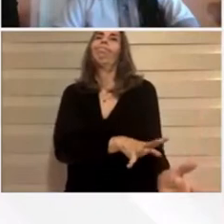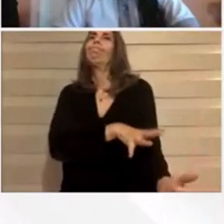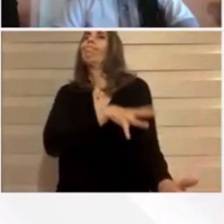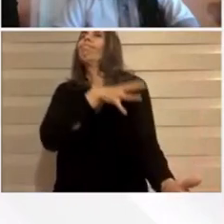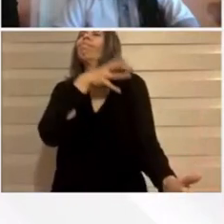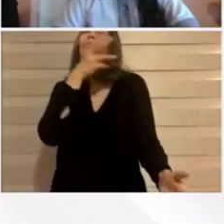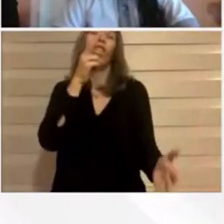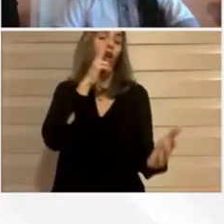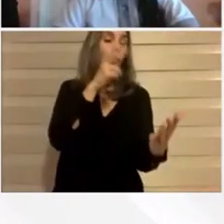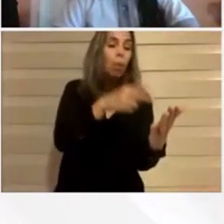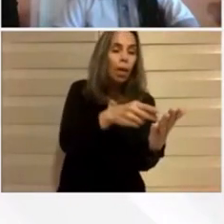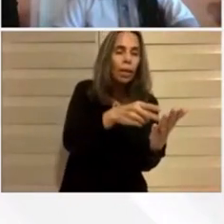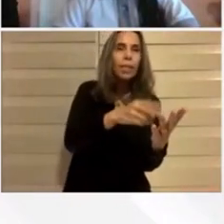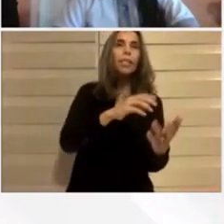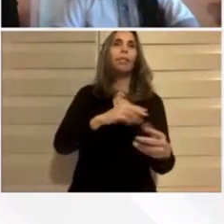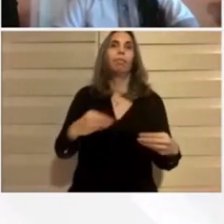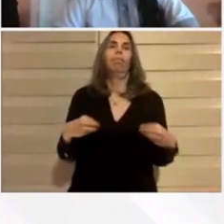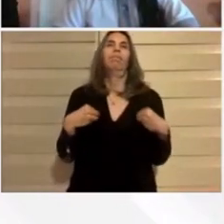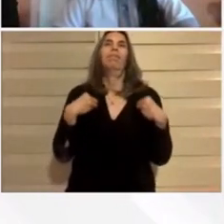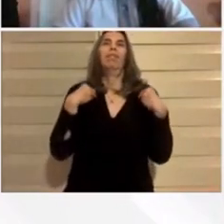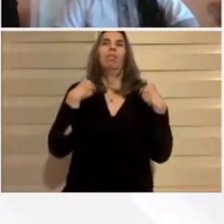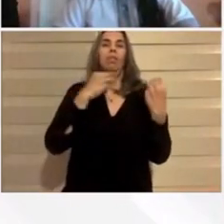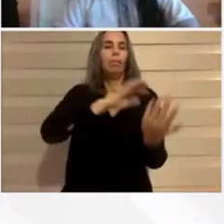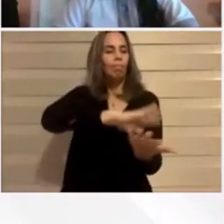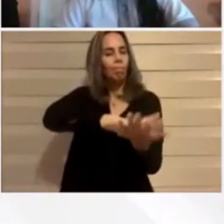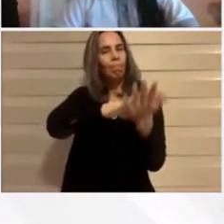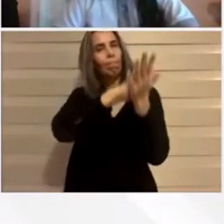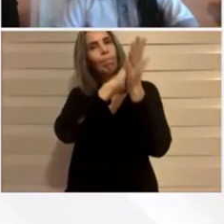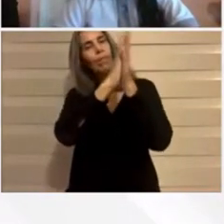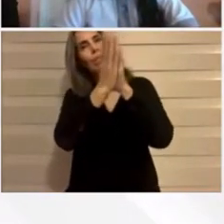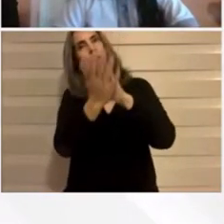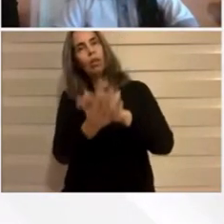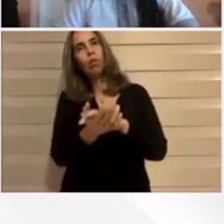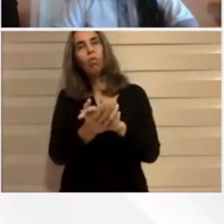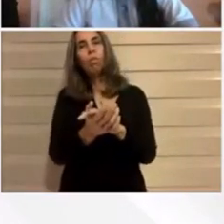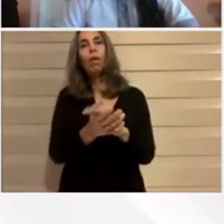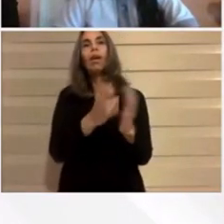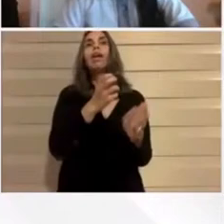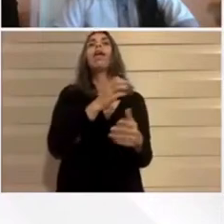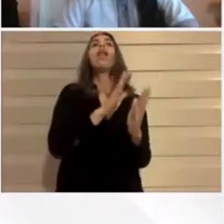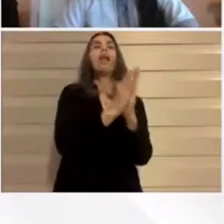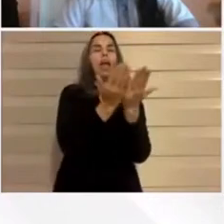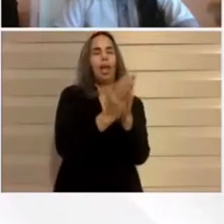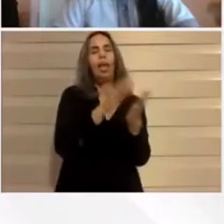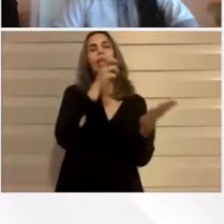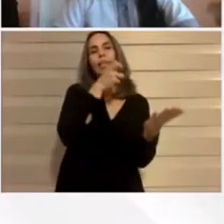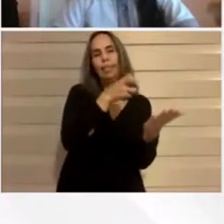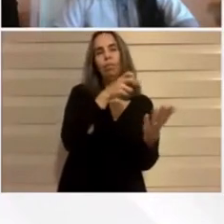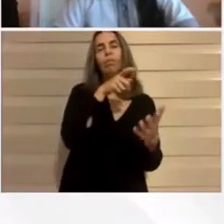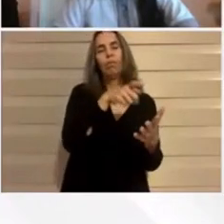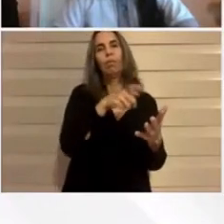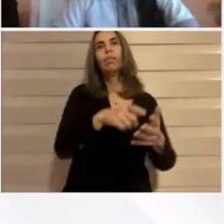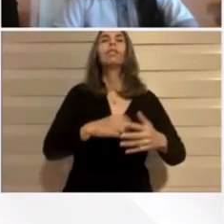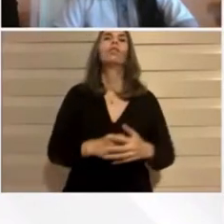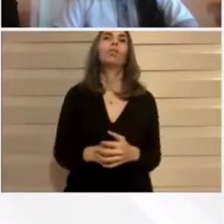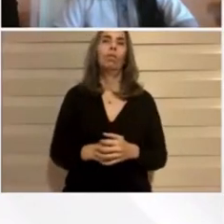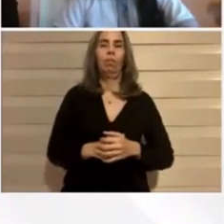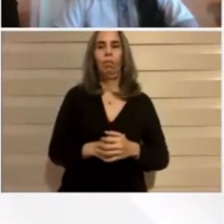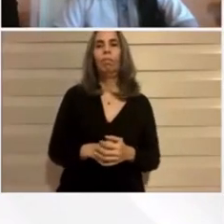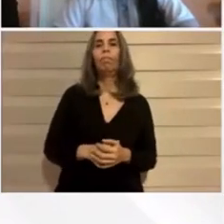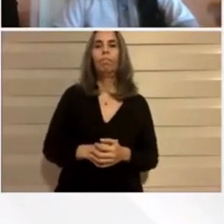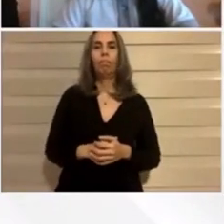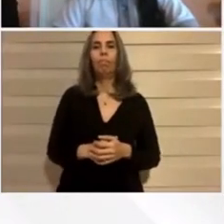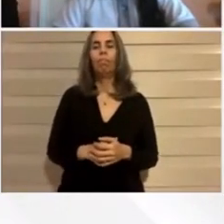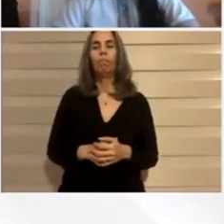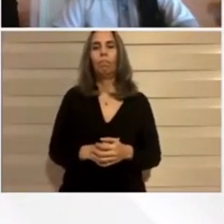mi propia realidad. Y la verdad es que lo fui viviendo poco a poco. Me atreví a hacer cosas que tal vez no